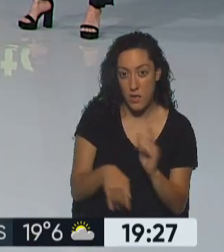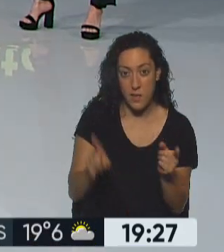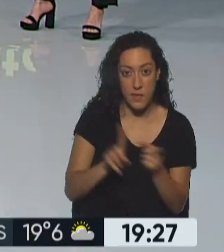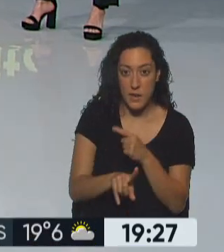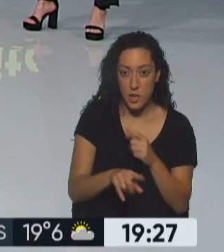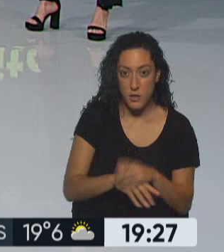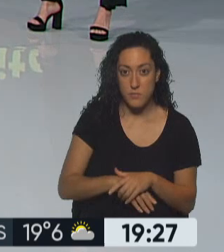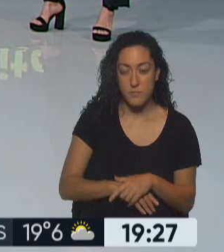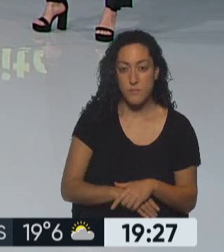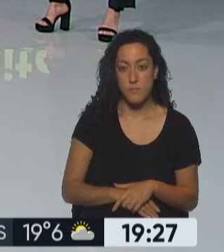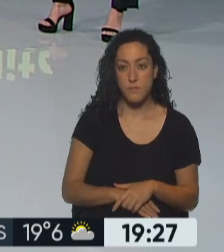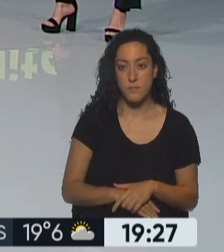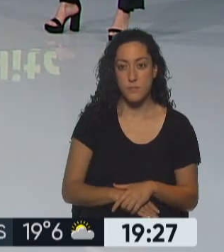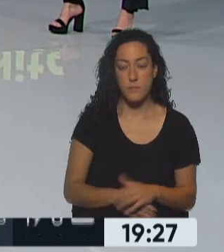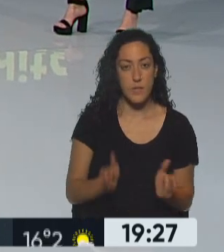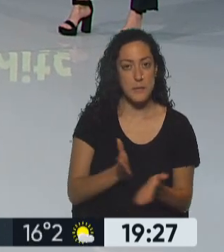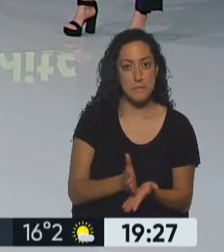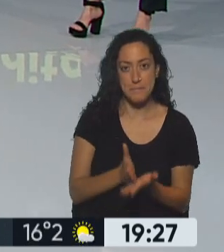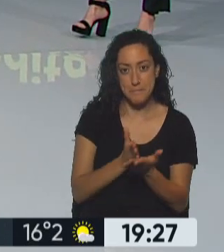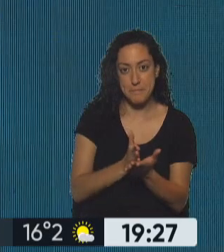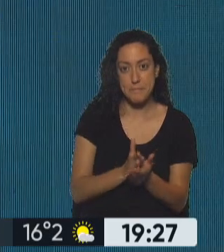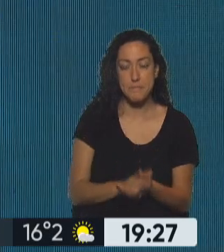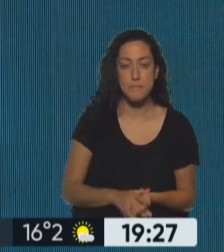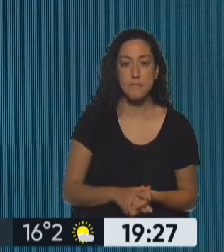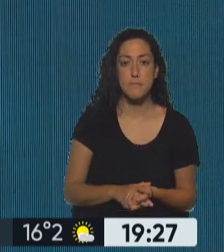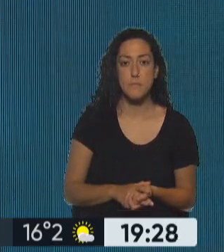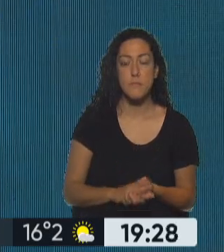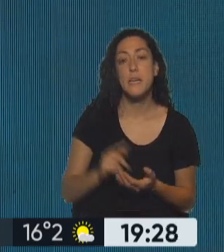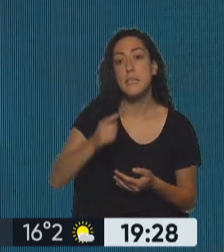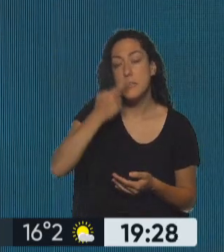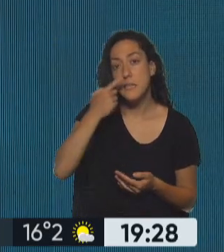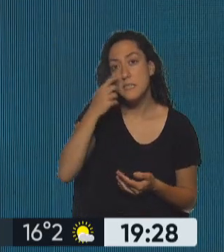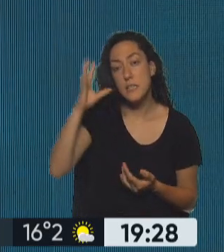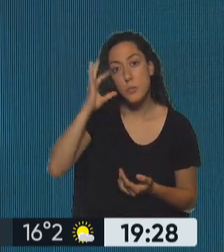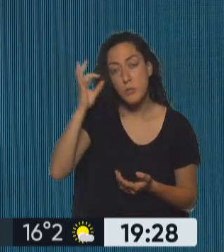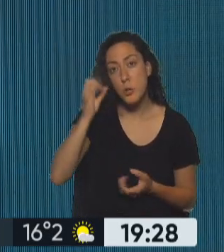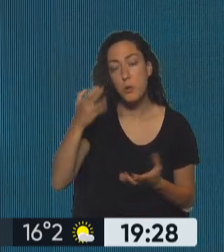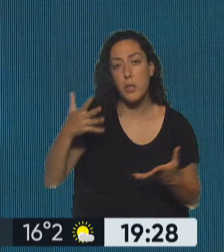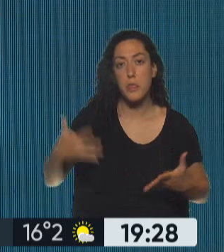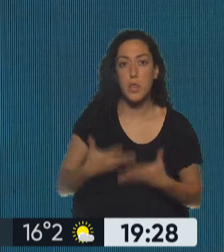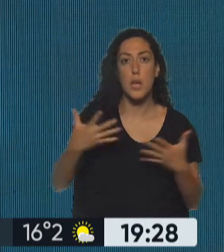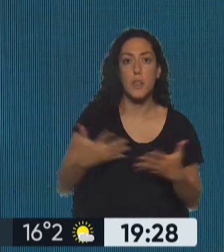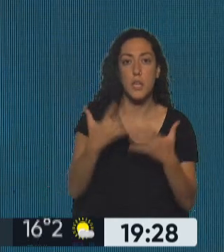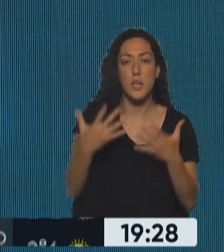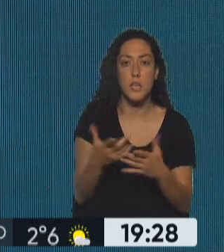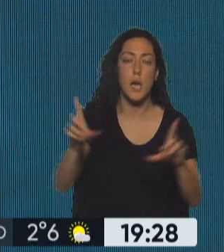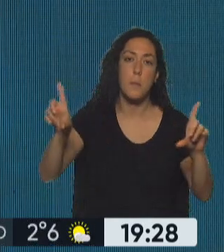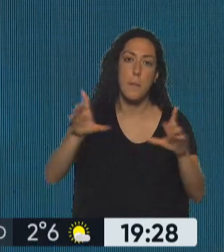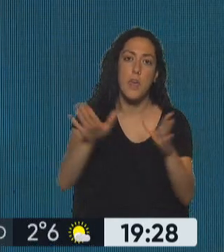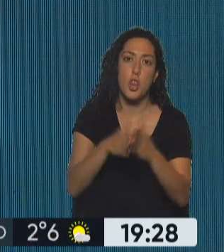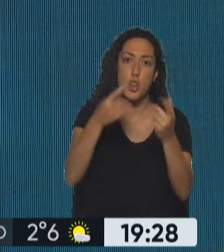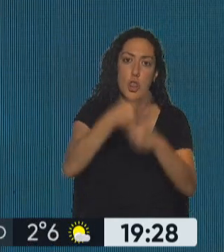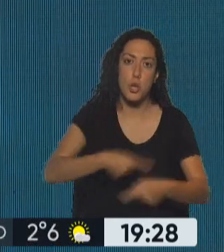dándole de baja. Vamos a ser implacables, esto es lo que dicen. Pero digo, es interesante la mirada porque ya desde hace algunos días hay varios medios presionando con esto, incluso con